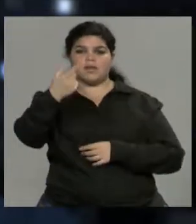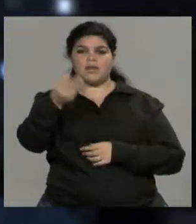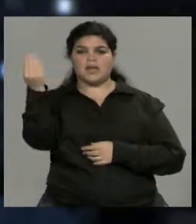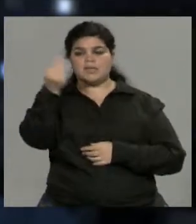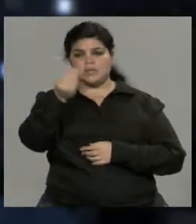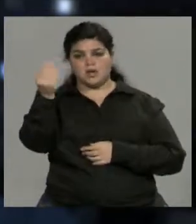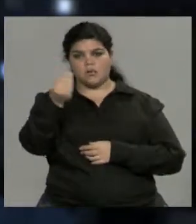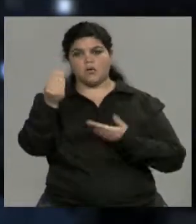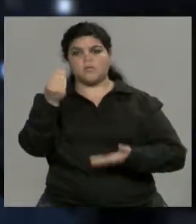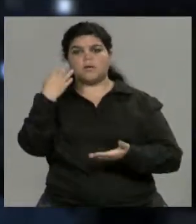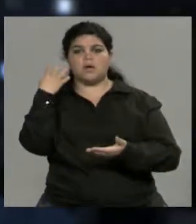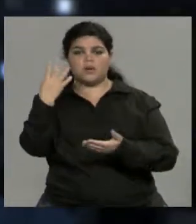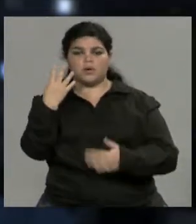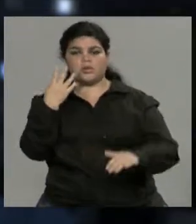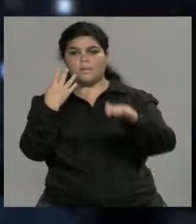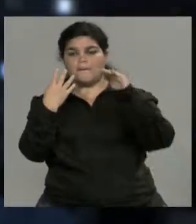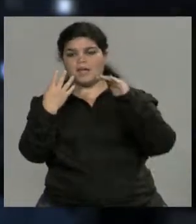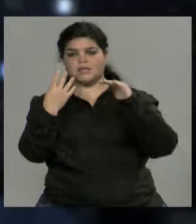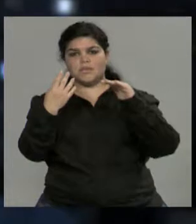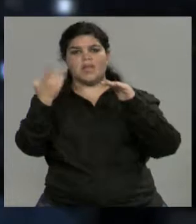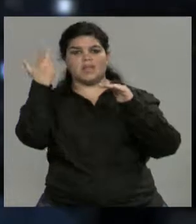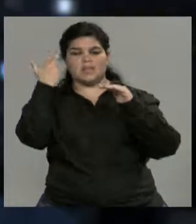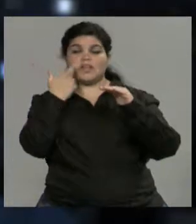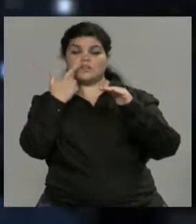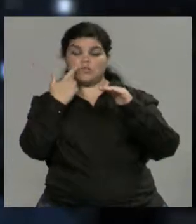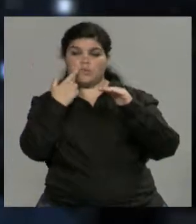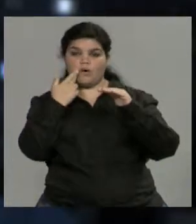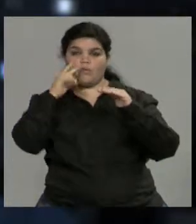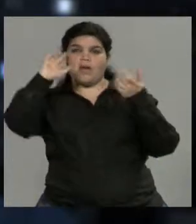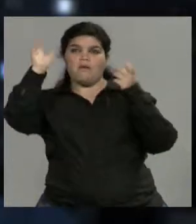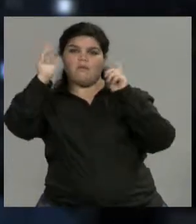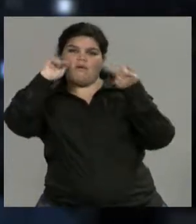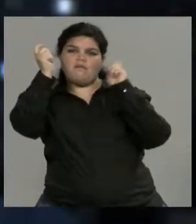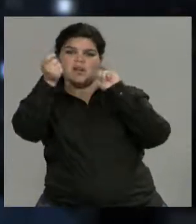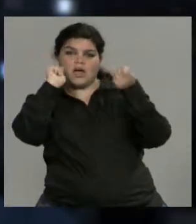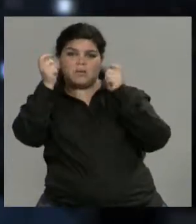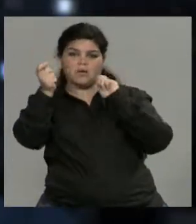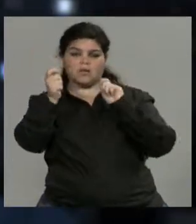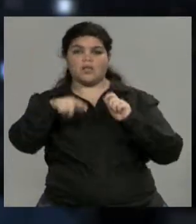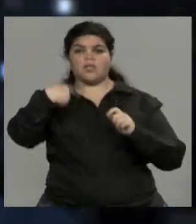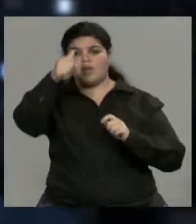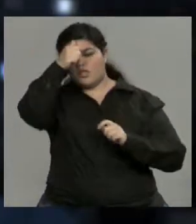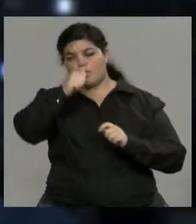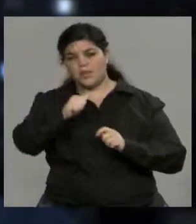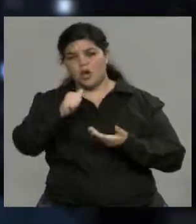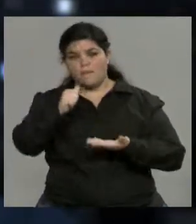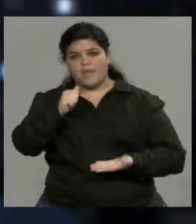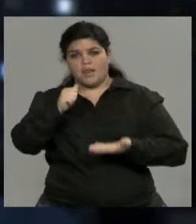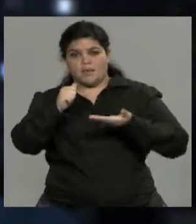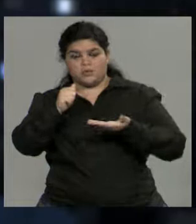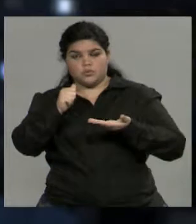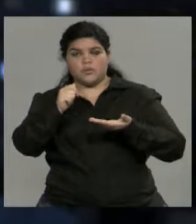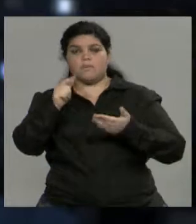sábado, una mínima de 4, una máxima de 19 con nubosidad variable. Y para el domingo sube un poquito la mínima y la